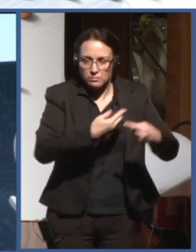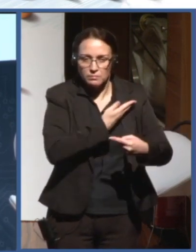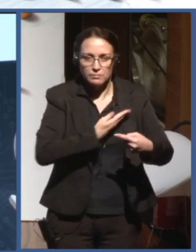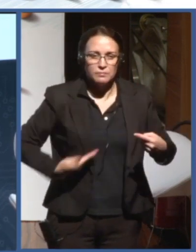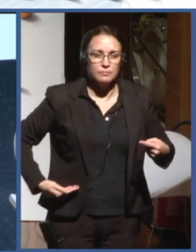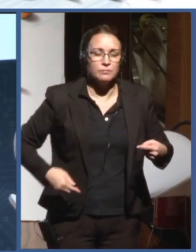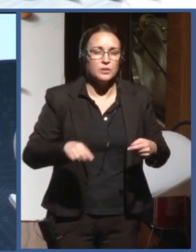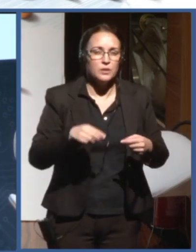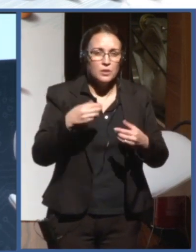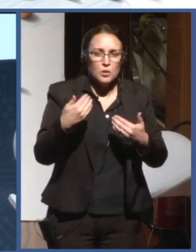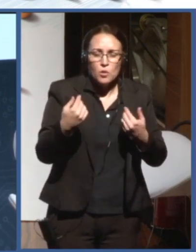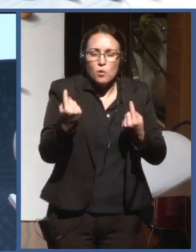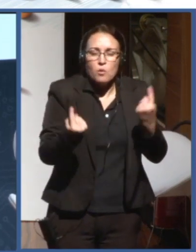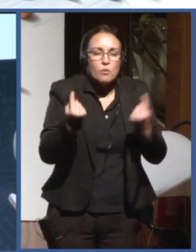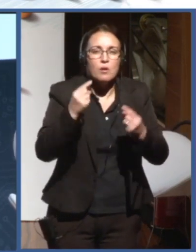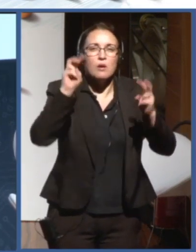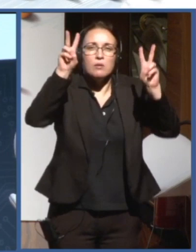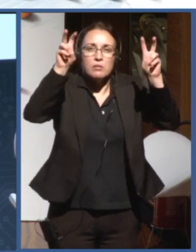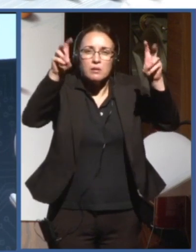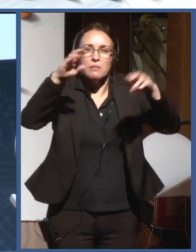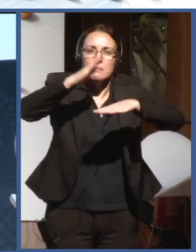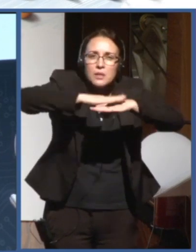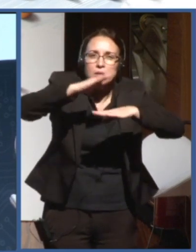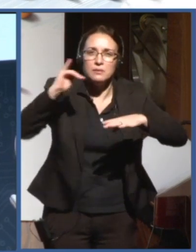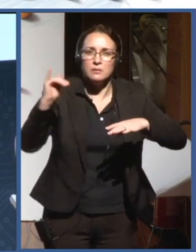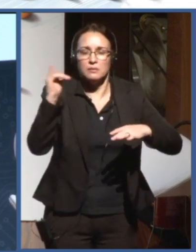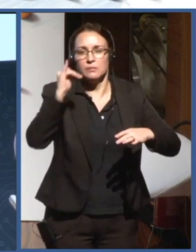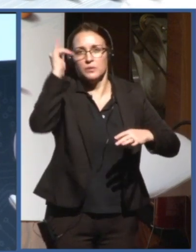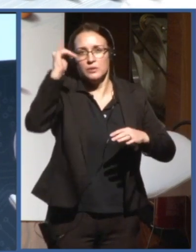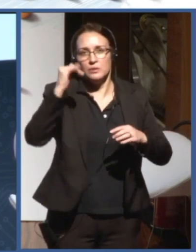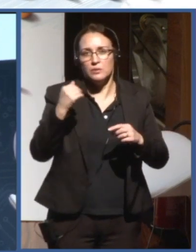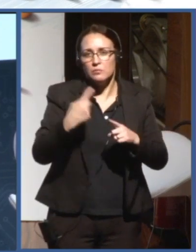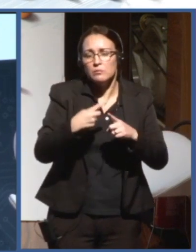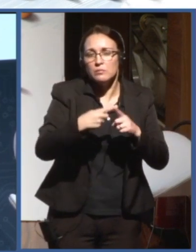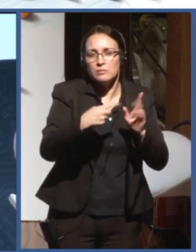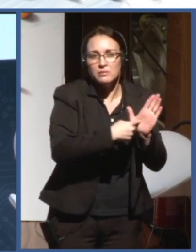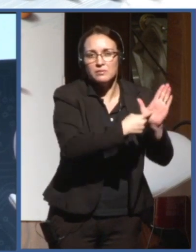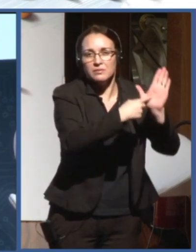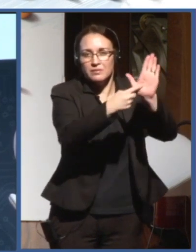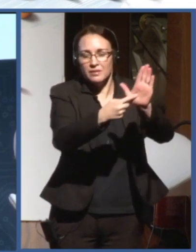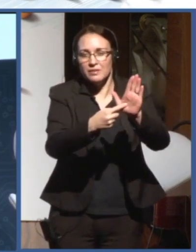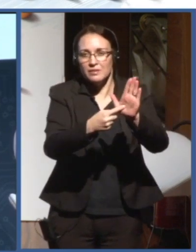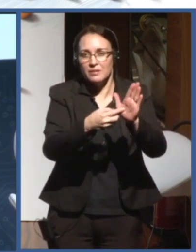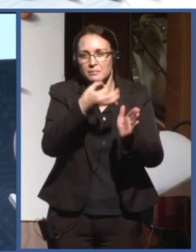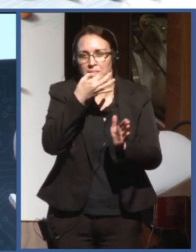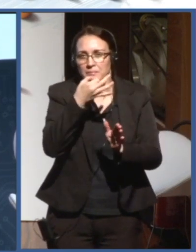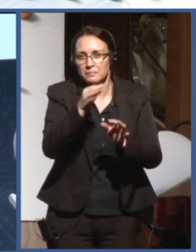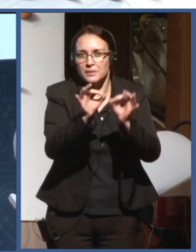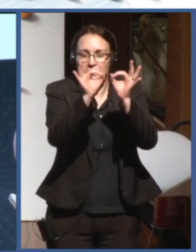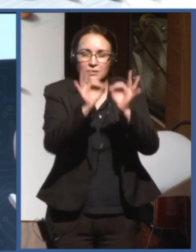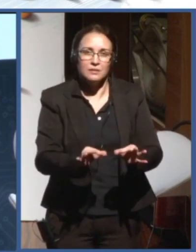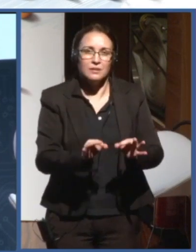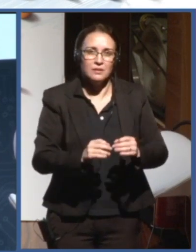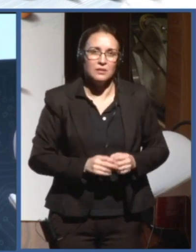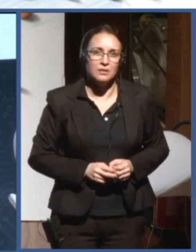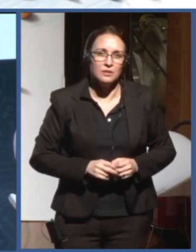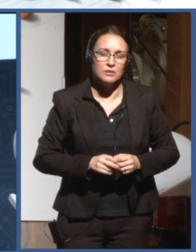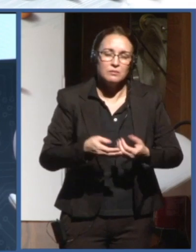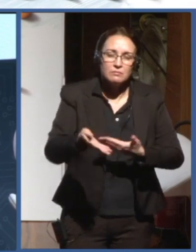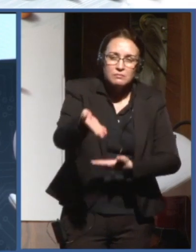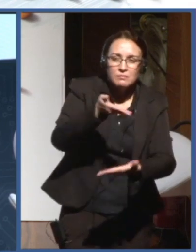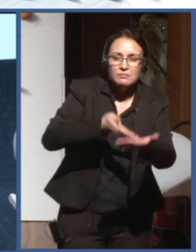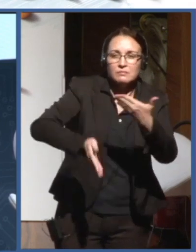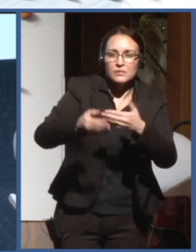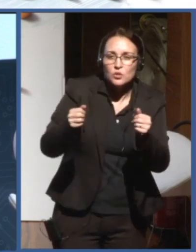definir o evidenciar espacios de posible cooperación entre los países. al mismo tiempo es